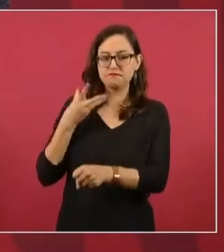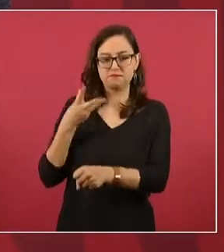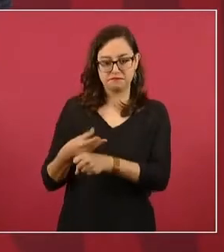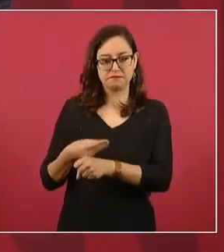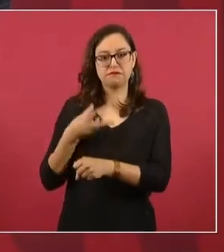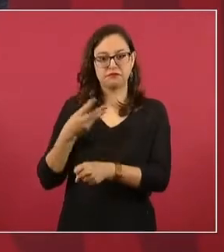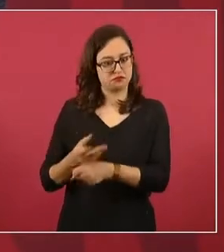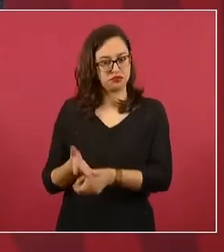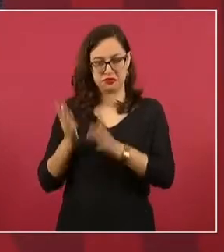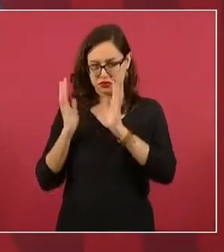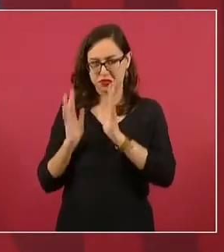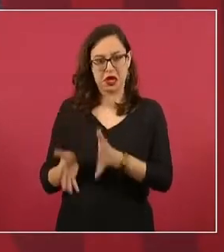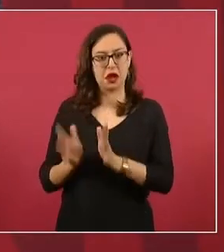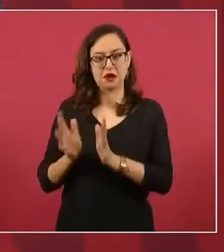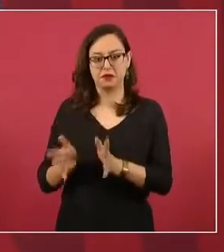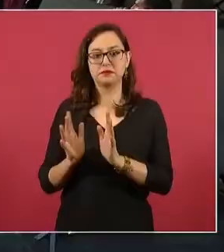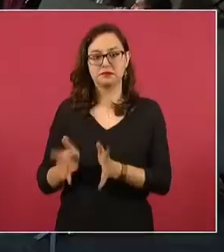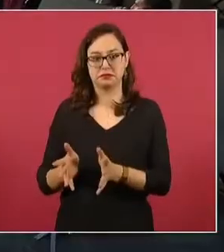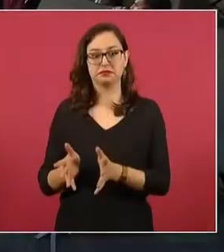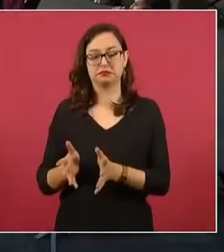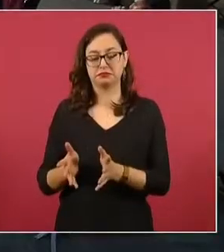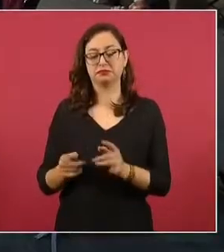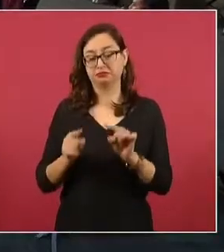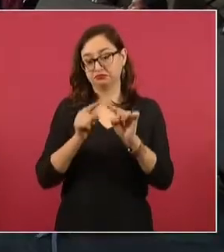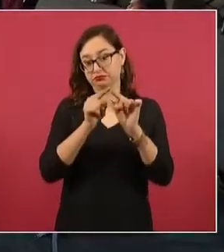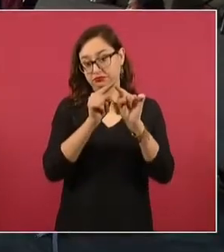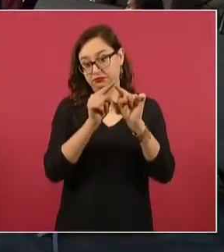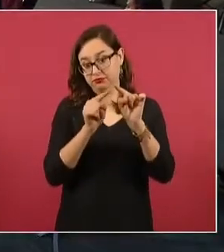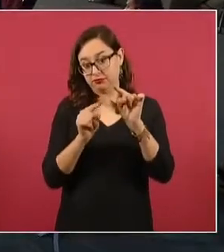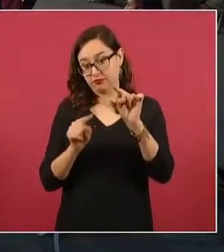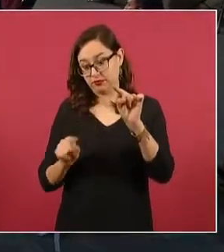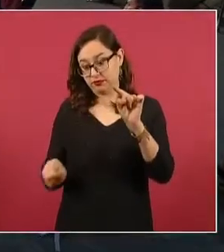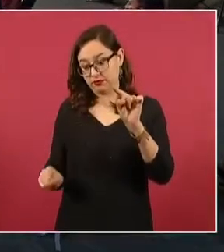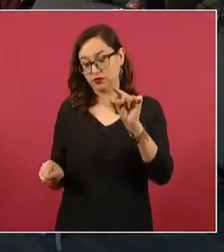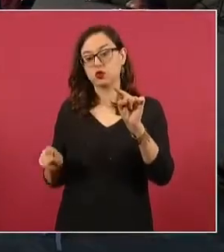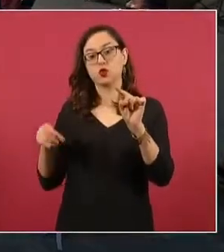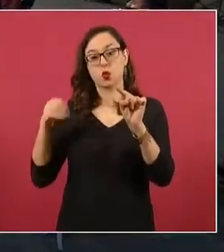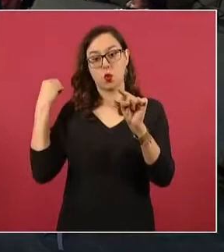Eso incluye un buen tramo de Oaxaca.